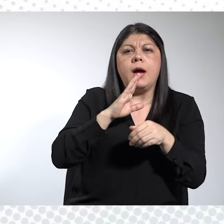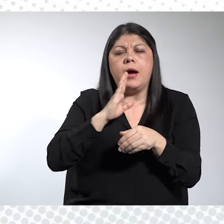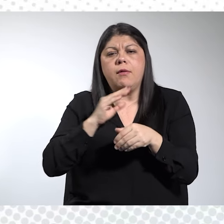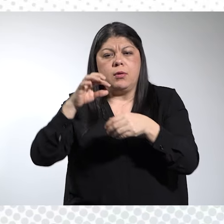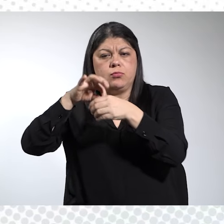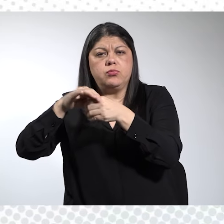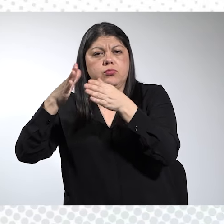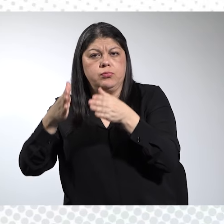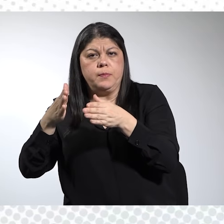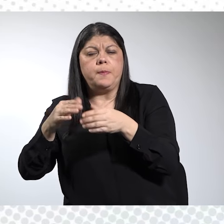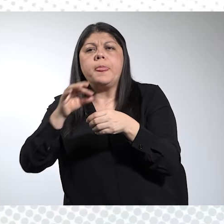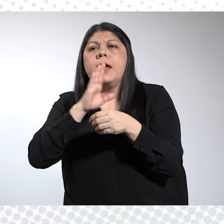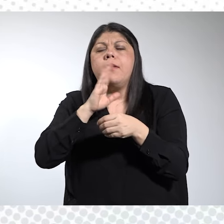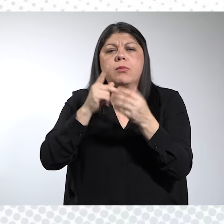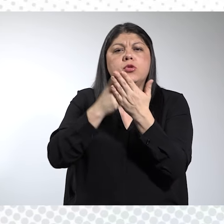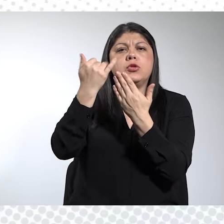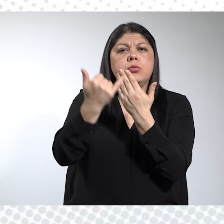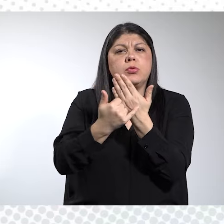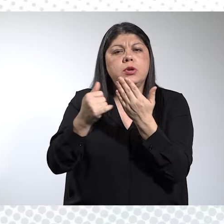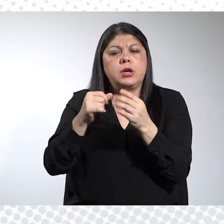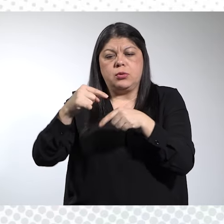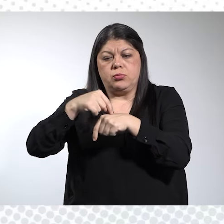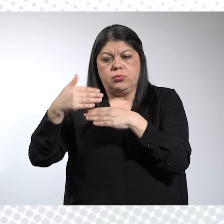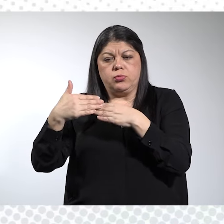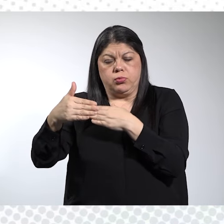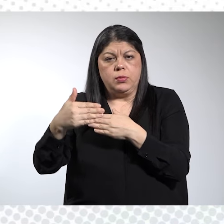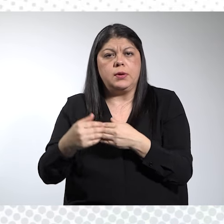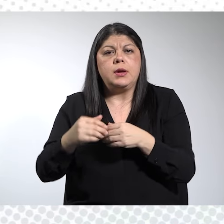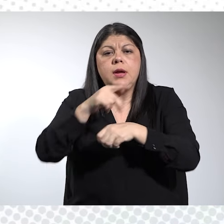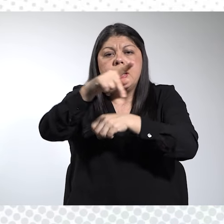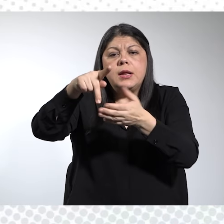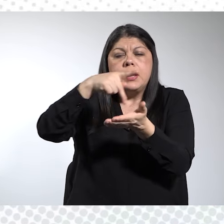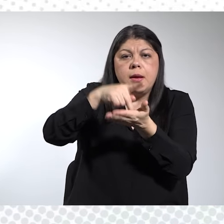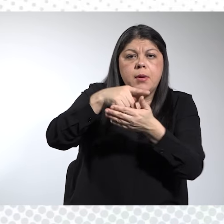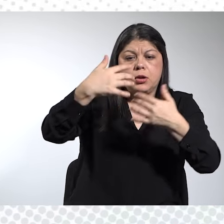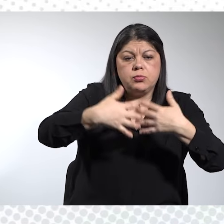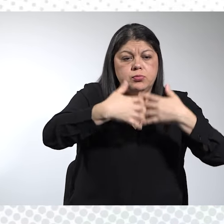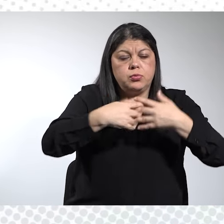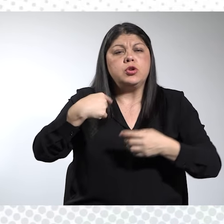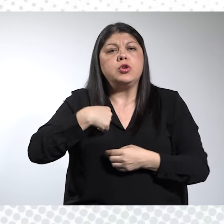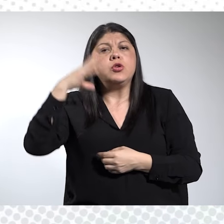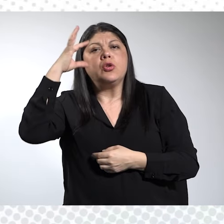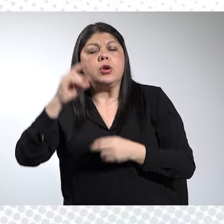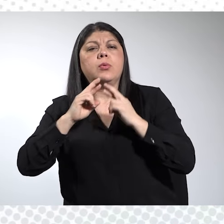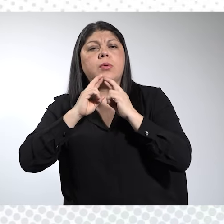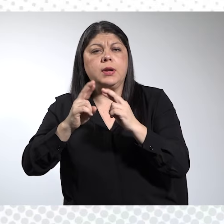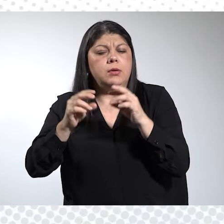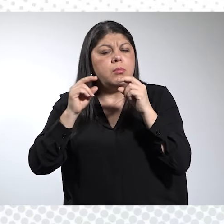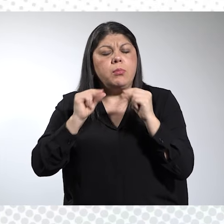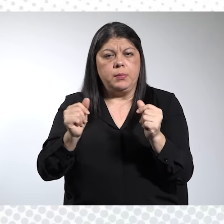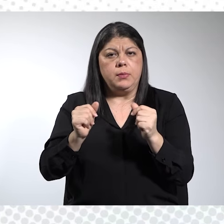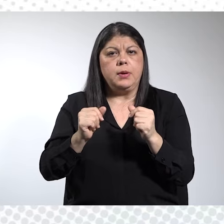hablamos de agricultura, hablamos de proyectos de inversión de corto plazo, de parques industriales, donde creo yo que es la